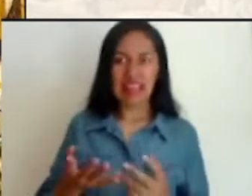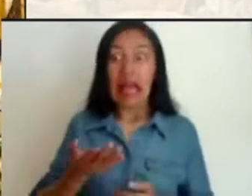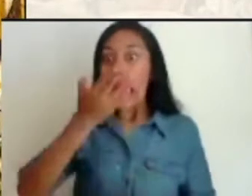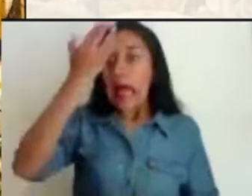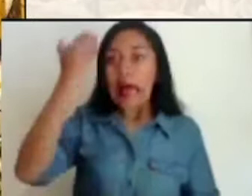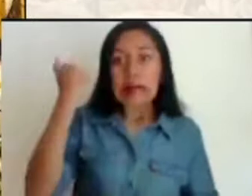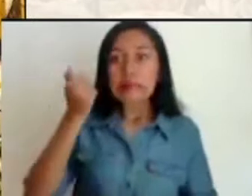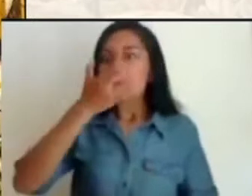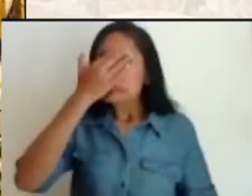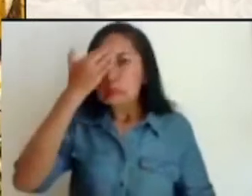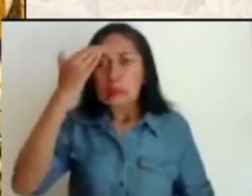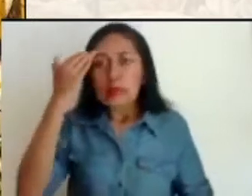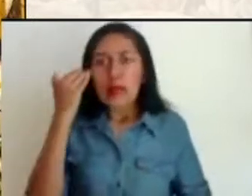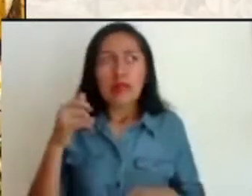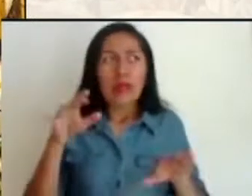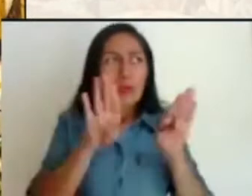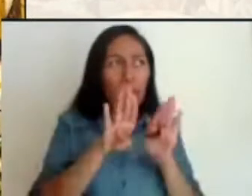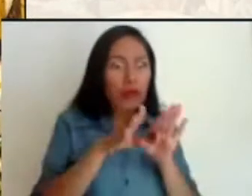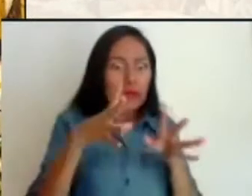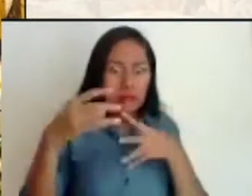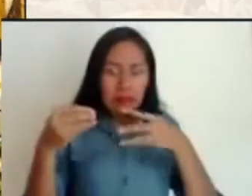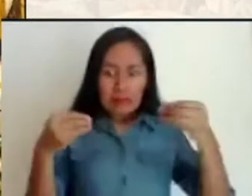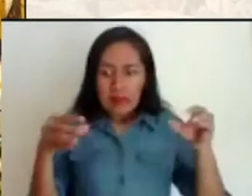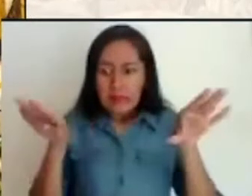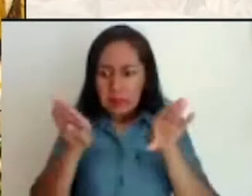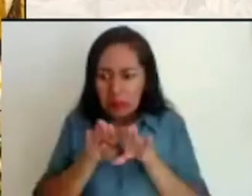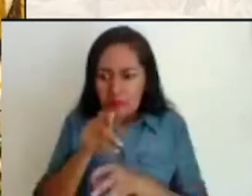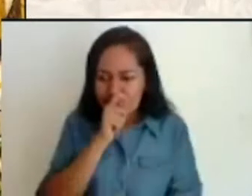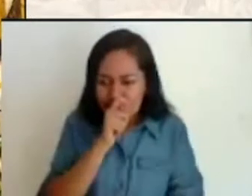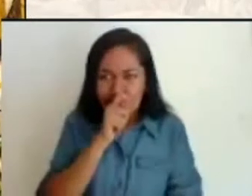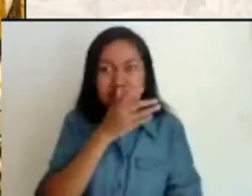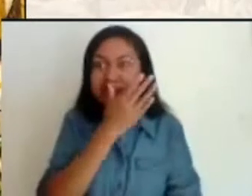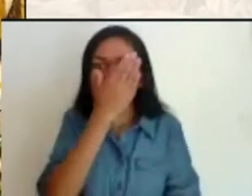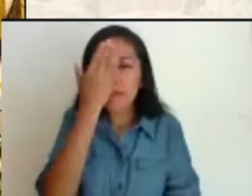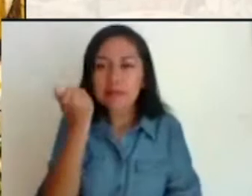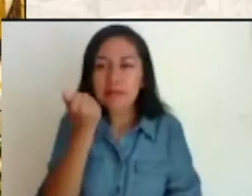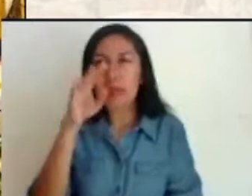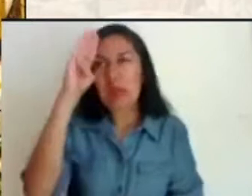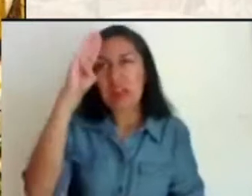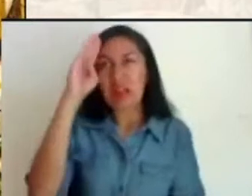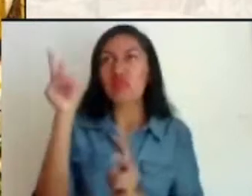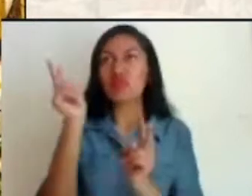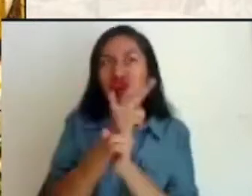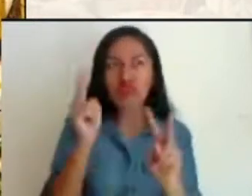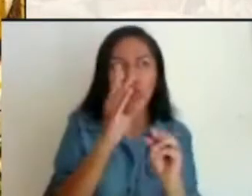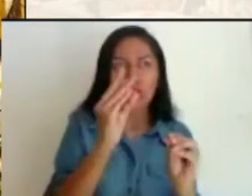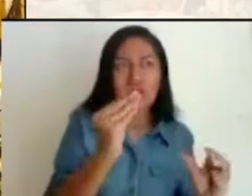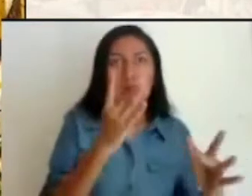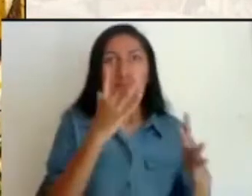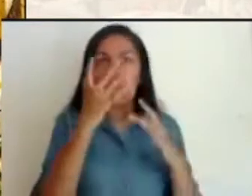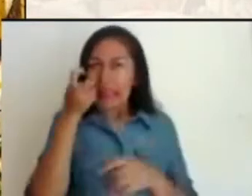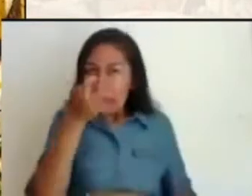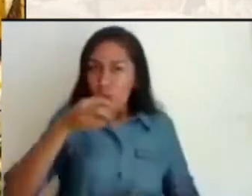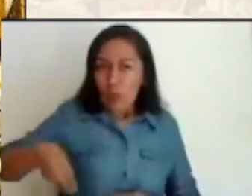Yersinia, que eran si era por miasmas o era por el aire, es decir, los malos olores de los pantanos.